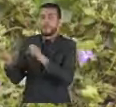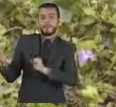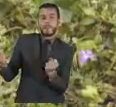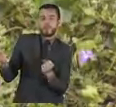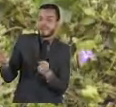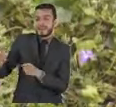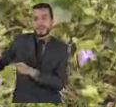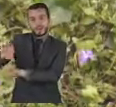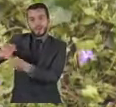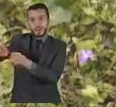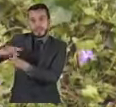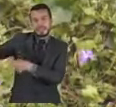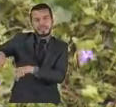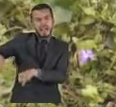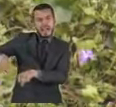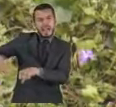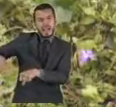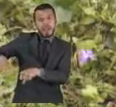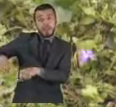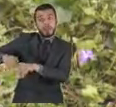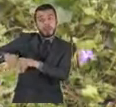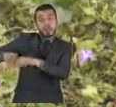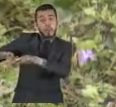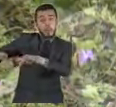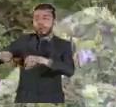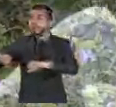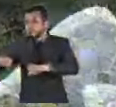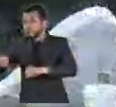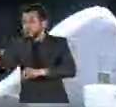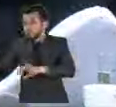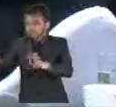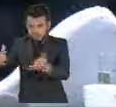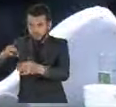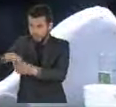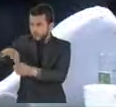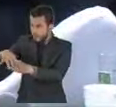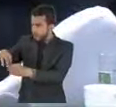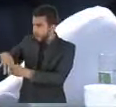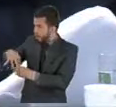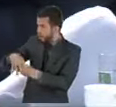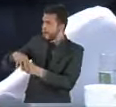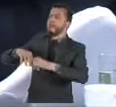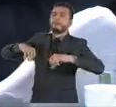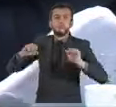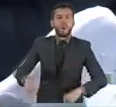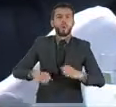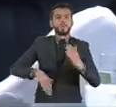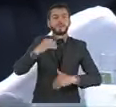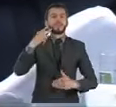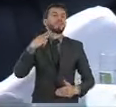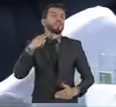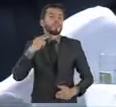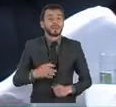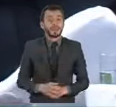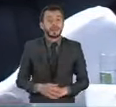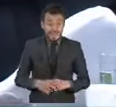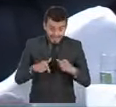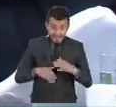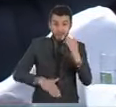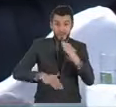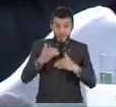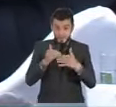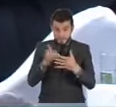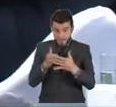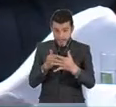tenemos constituida la región metropolitana Bogotá-Cundinamarca. En el mes de noviembre haremos una